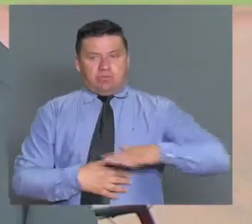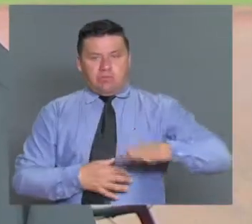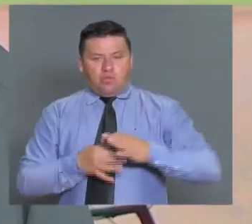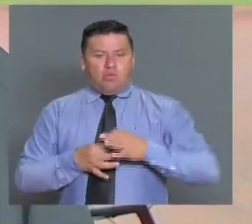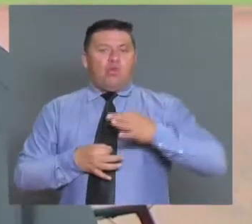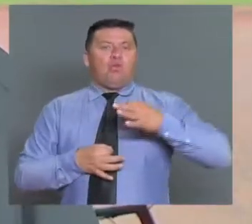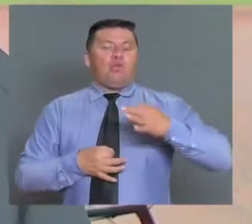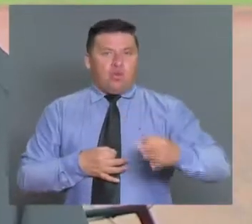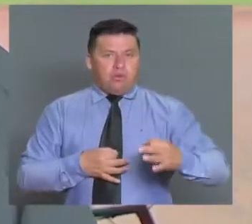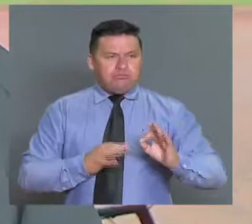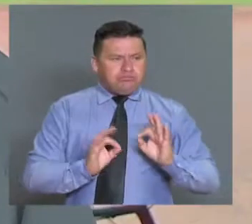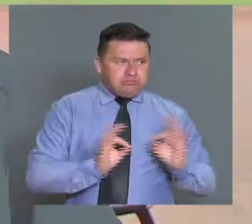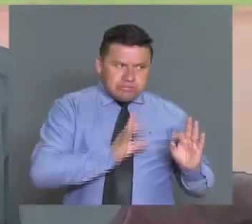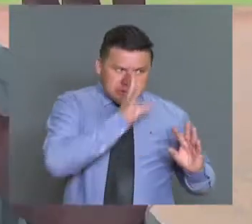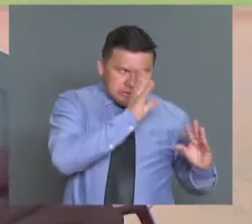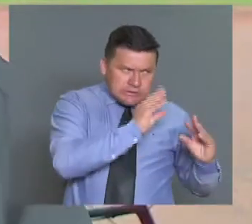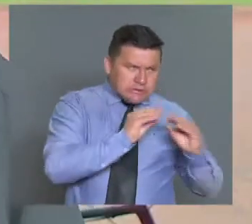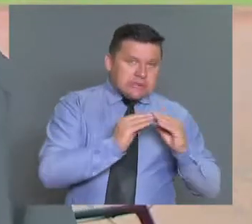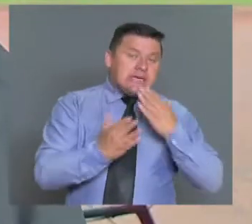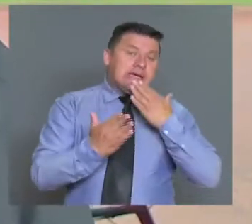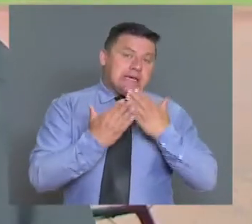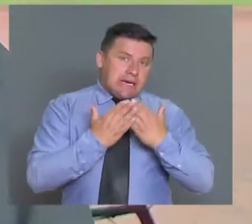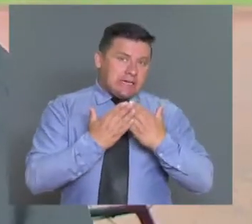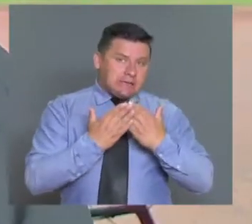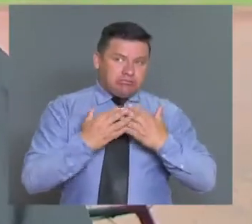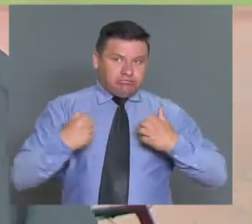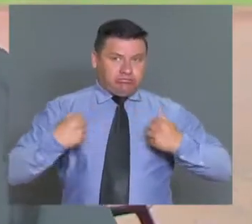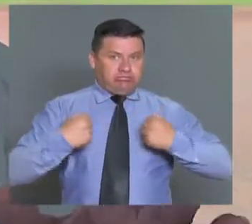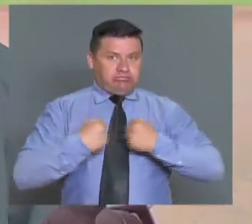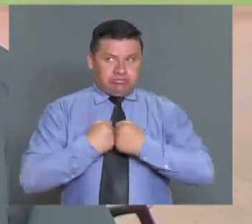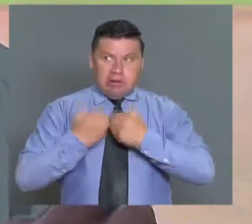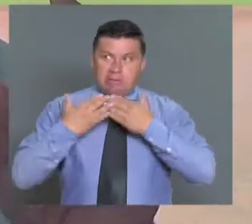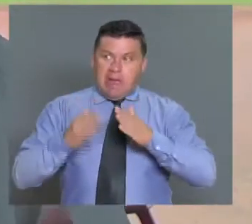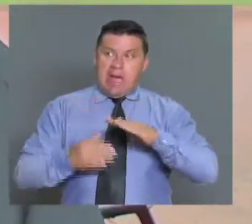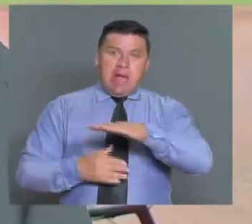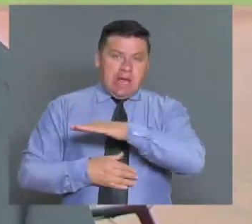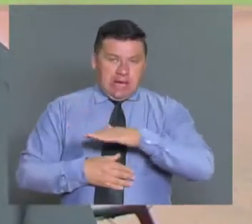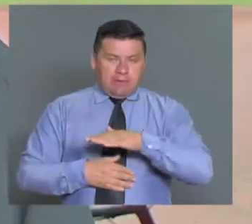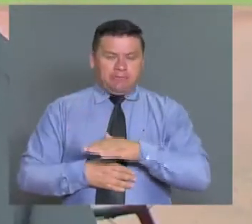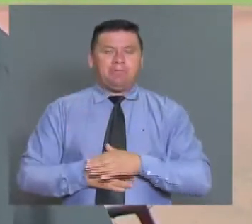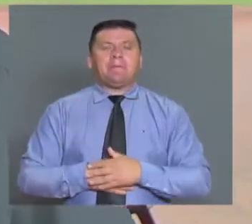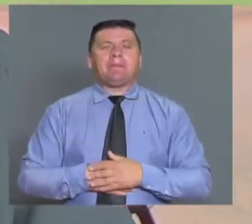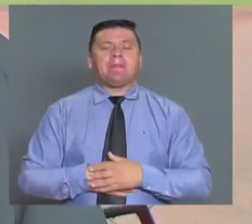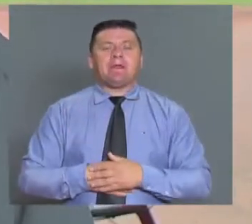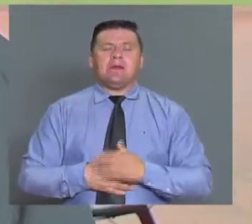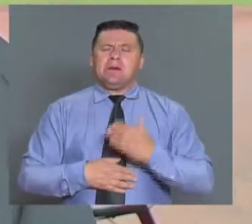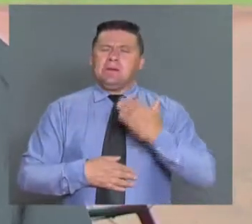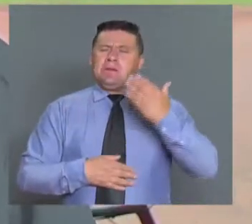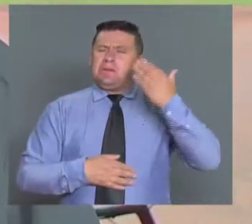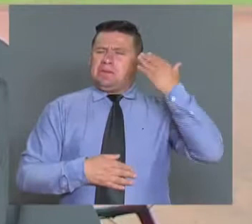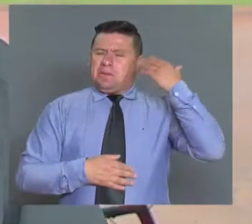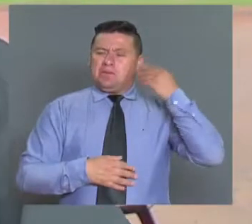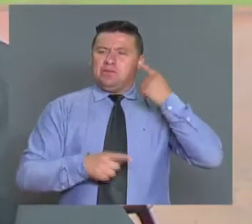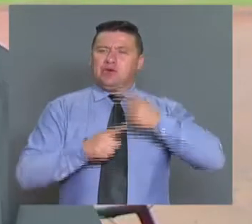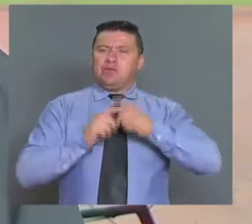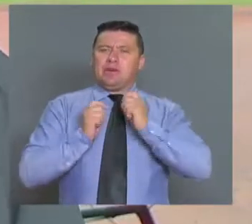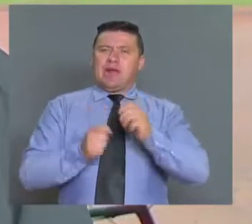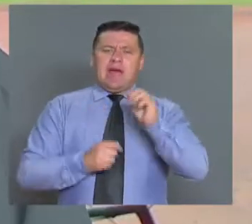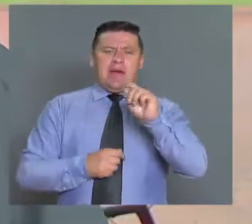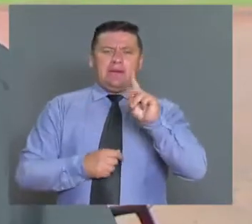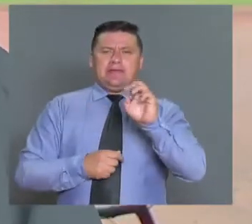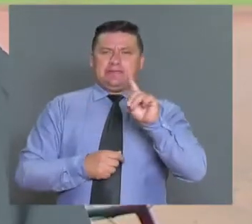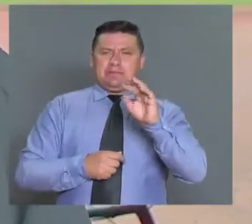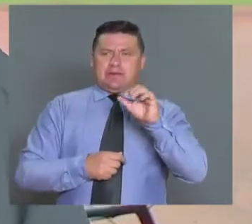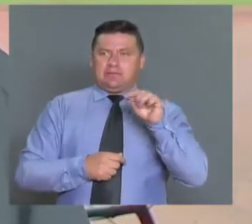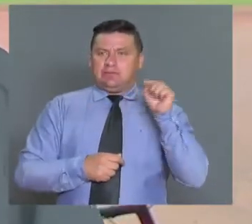pueblo se organizó, se fundó gracias a una escuela que en su momento se llamaba Avispas. Alrededor de la escuela se fueron llegando